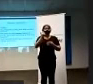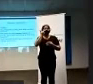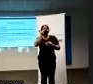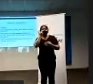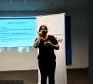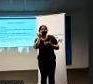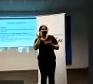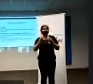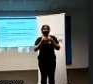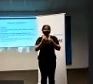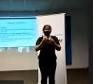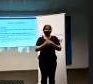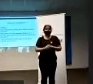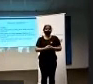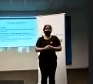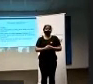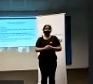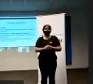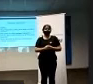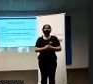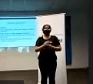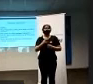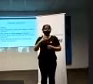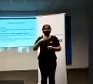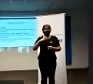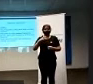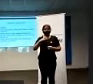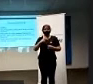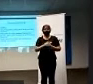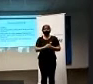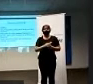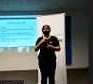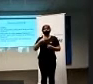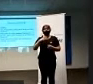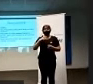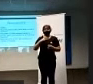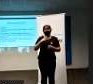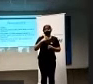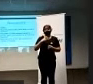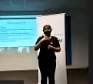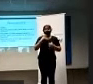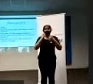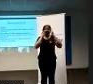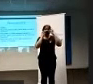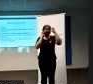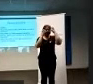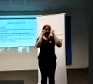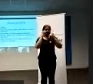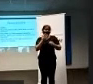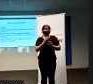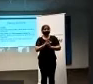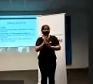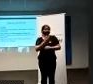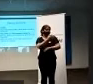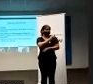inyección, frecuentes del 1 al 10%, se presentaron eritemas, prurito, edema o hinchazón en el sitio de aplicación y poco frecuentes, que